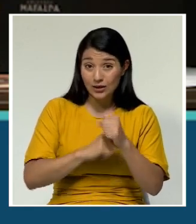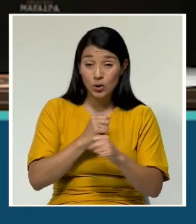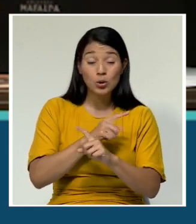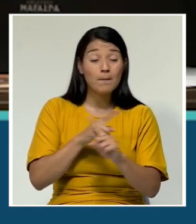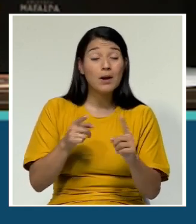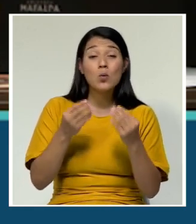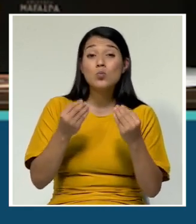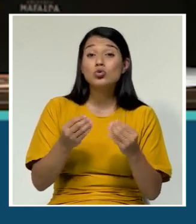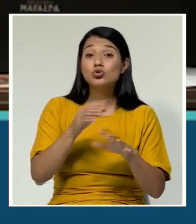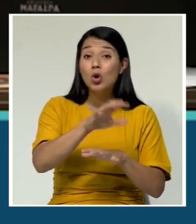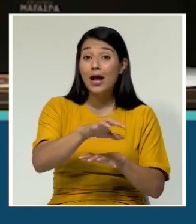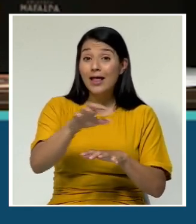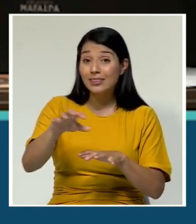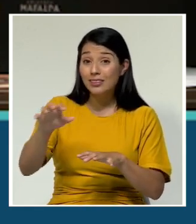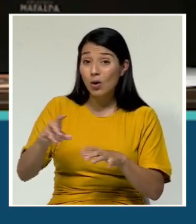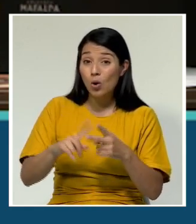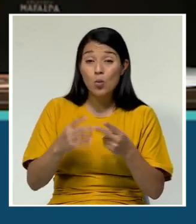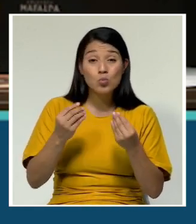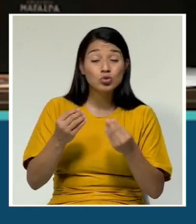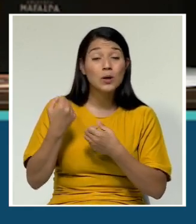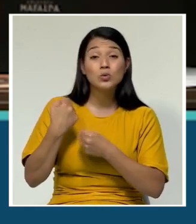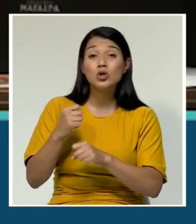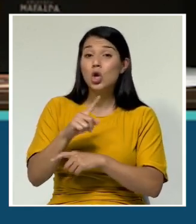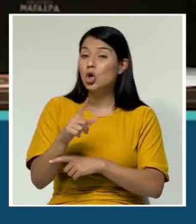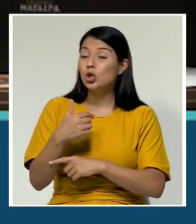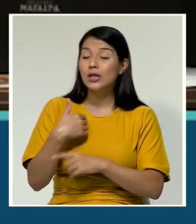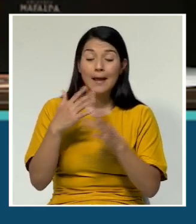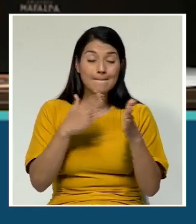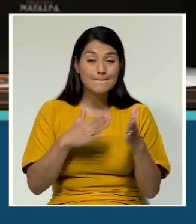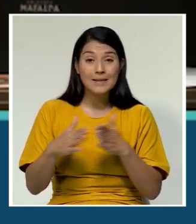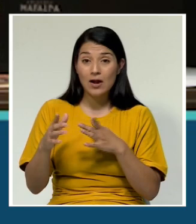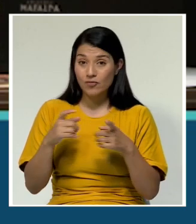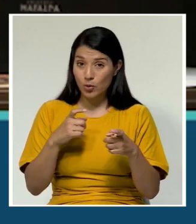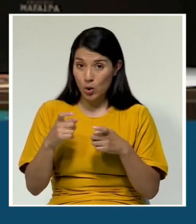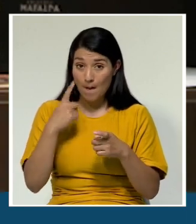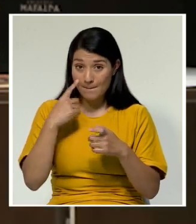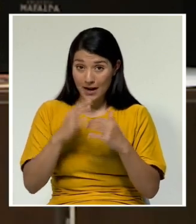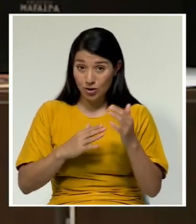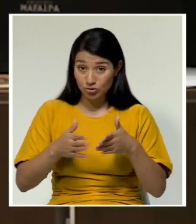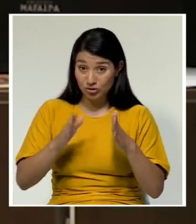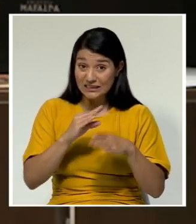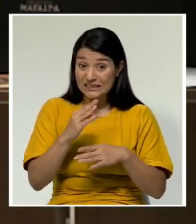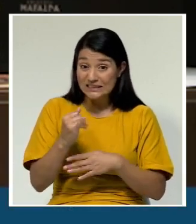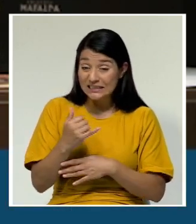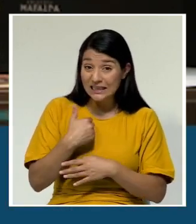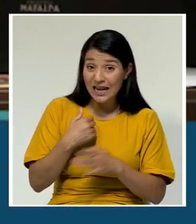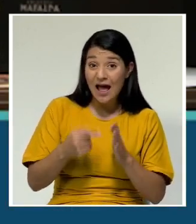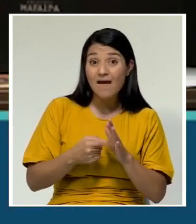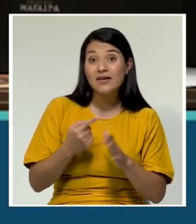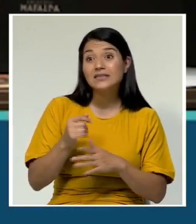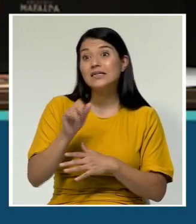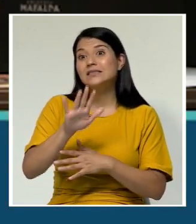que lleguen tienen un reto importante, tienen un nuevo instrumento legal que es la nueva Ley General de Contratación Pública. Tienen que atreverse a